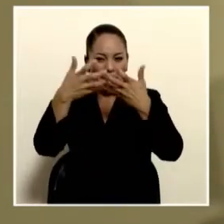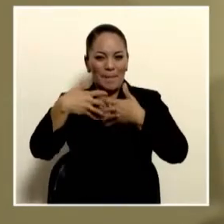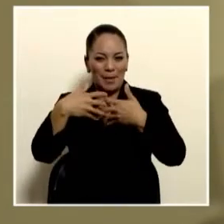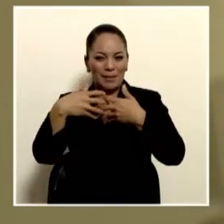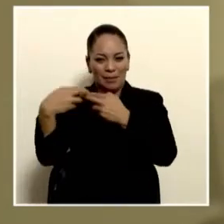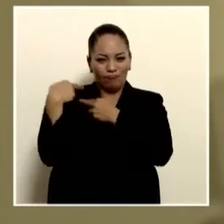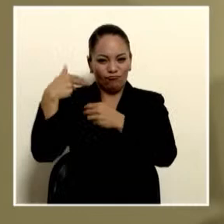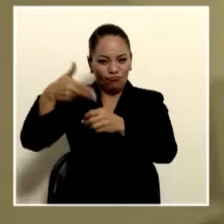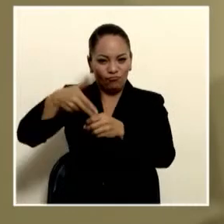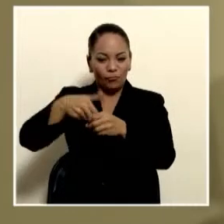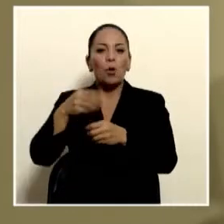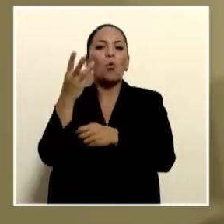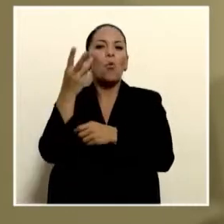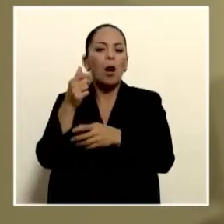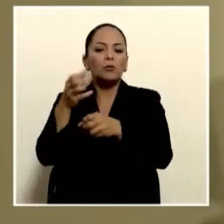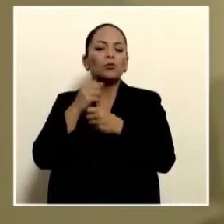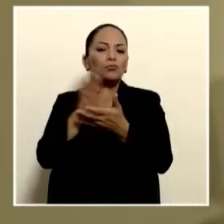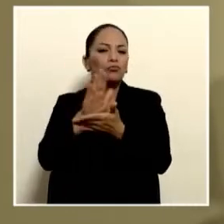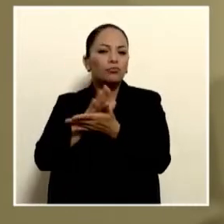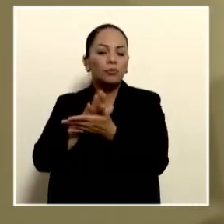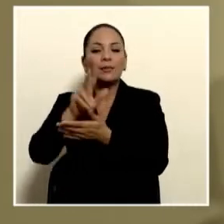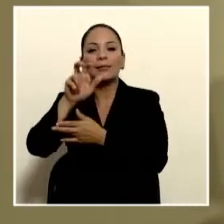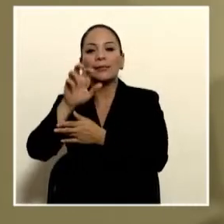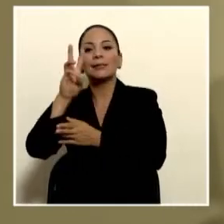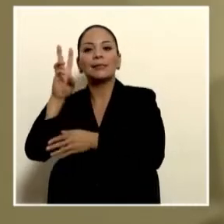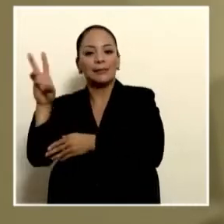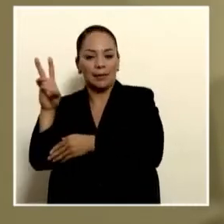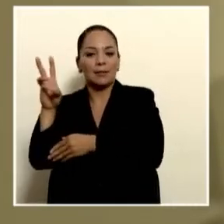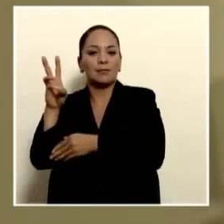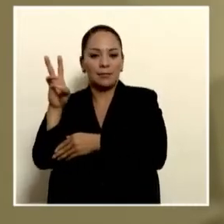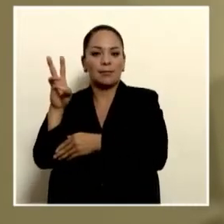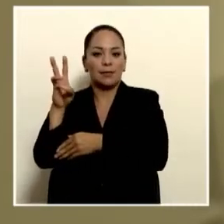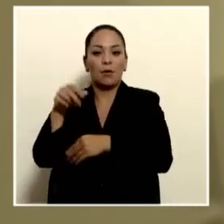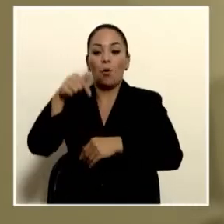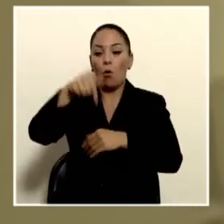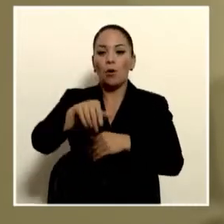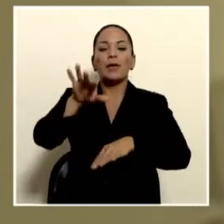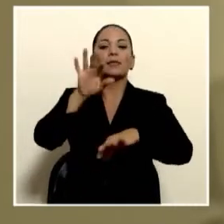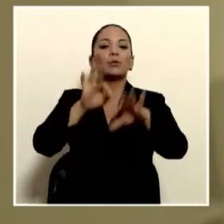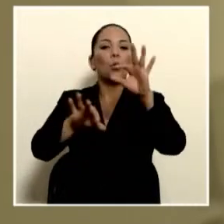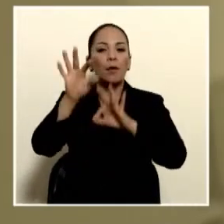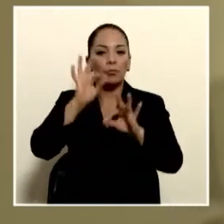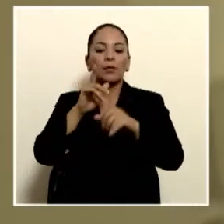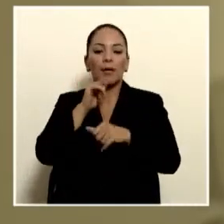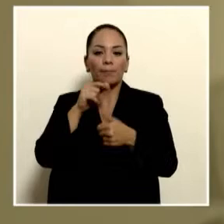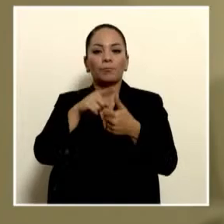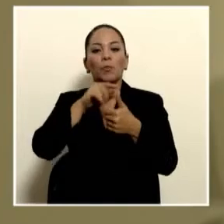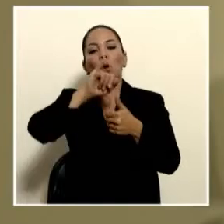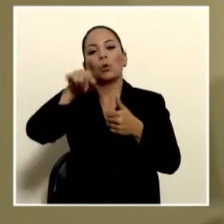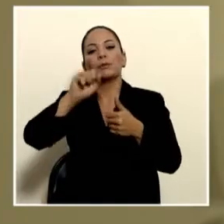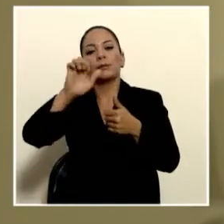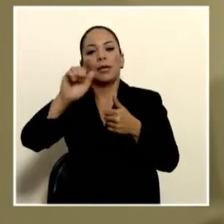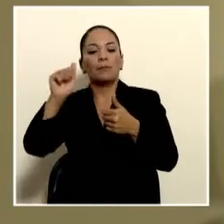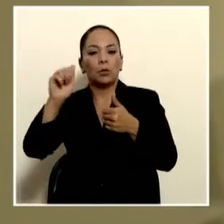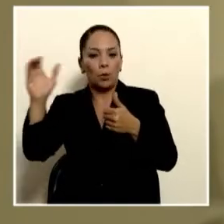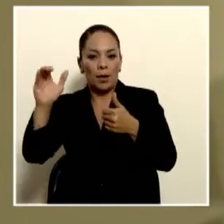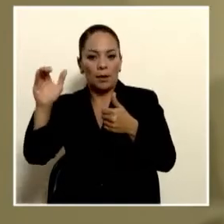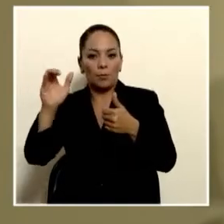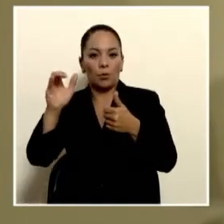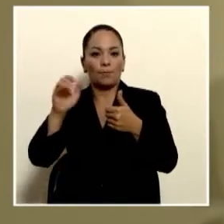recibimos 366 solicitudes y hoy nombramos a José Alberto